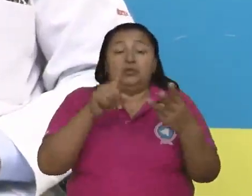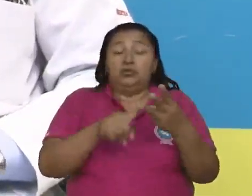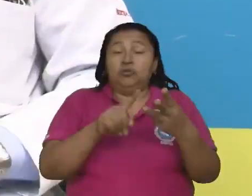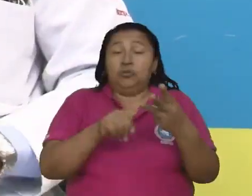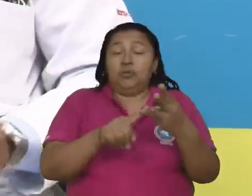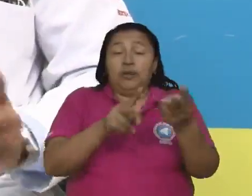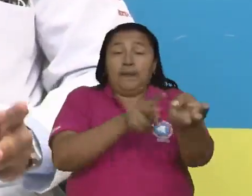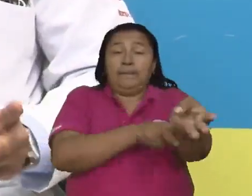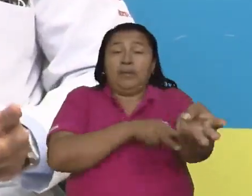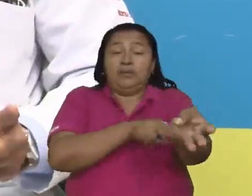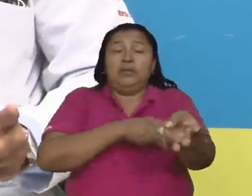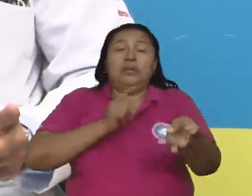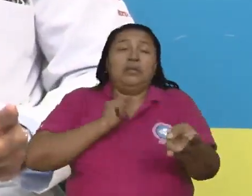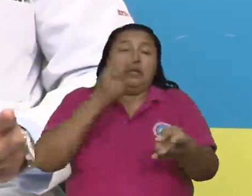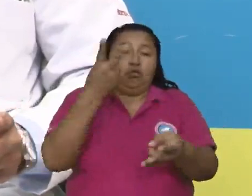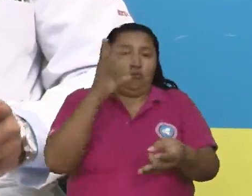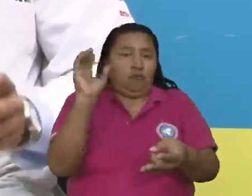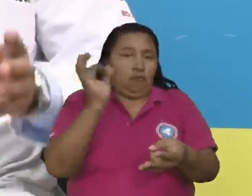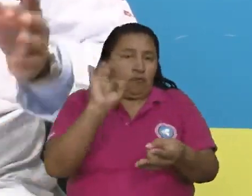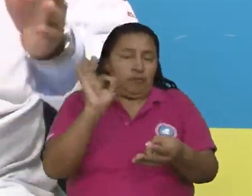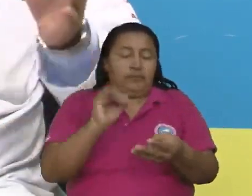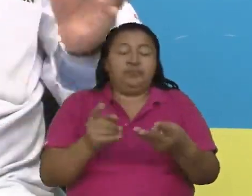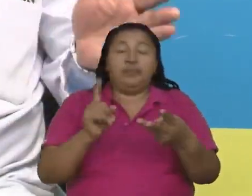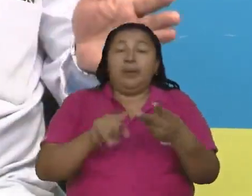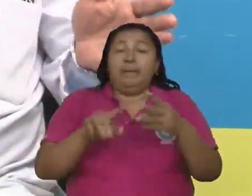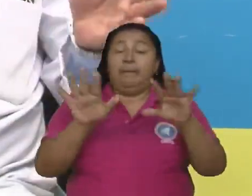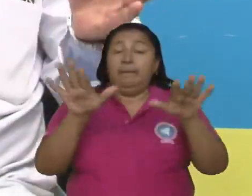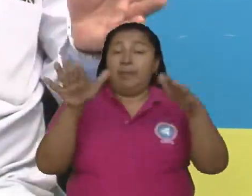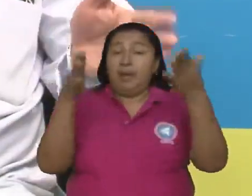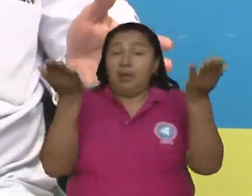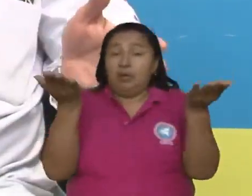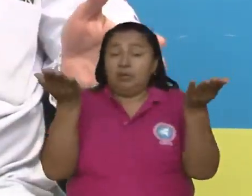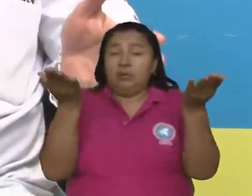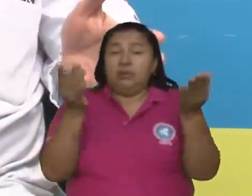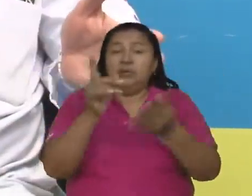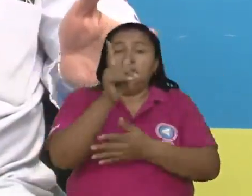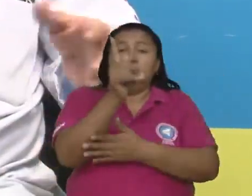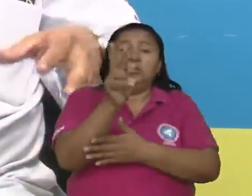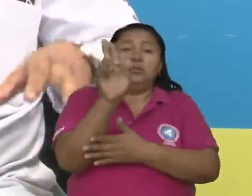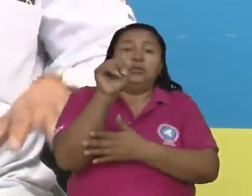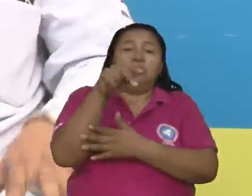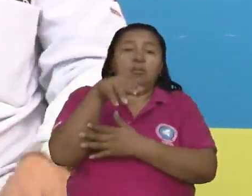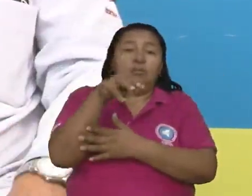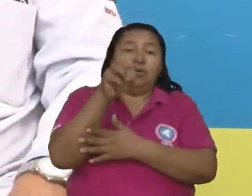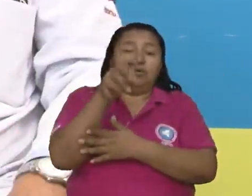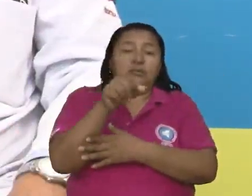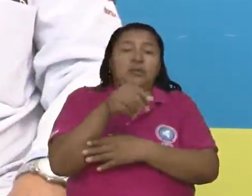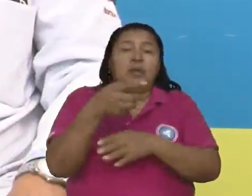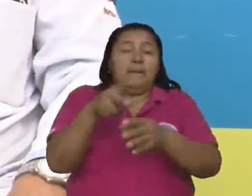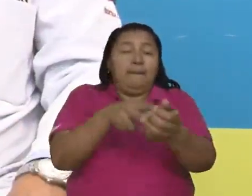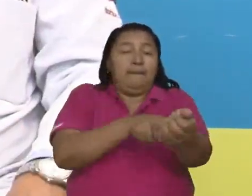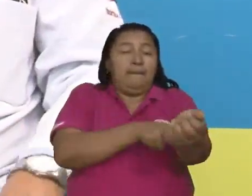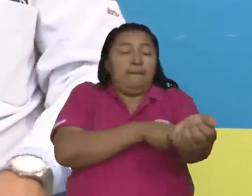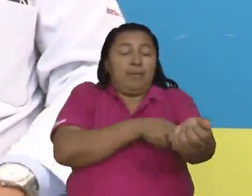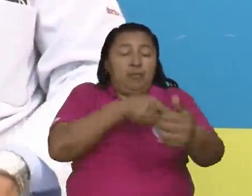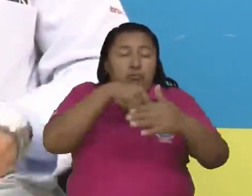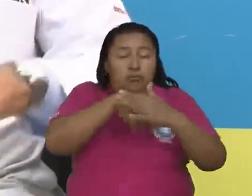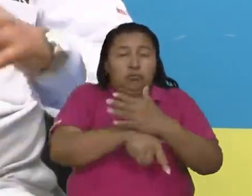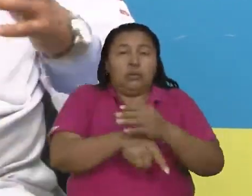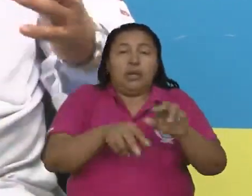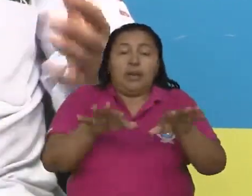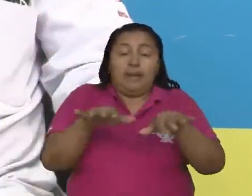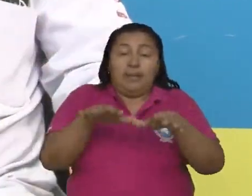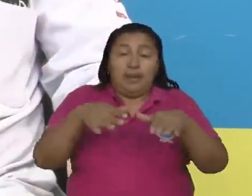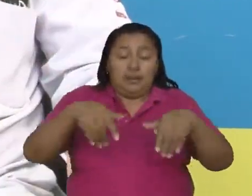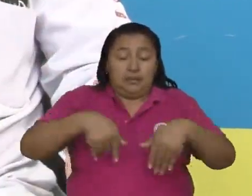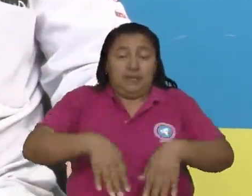venosa tiene dos entidades. La mayor parte de ellas son trombosis venosas profundas, que son a nivel de miembros inferiores. Eso se acompaña